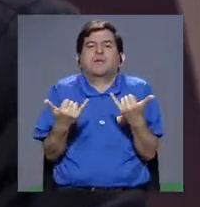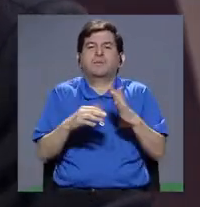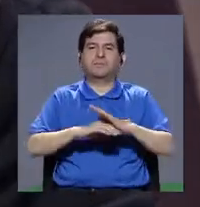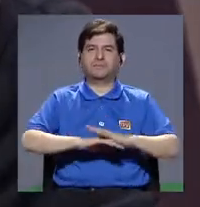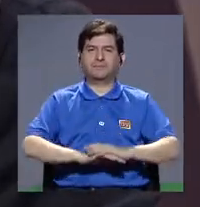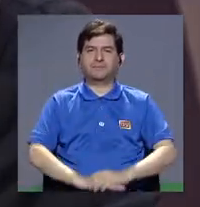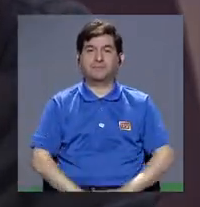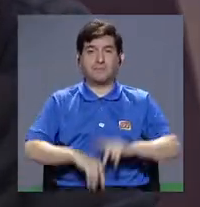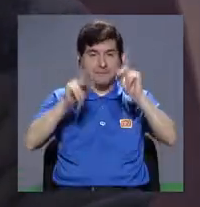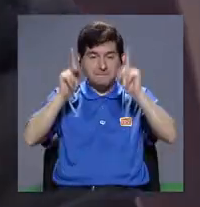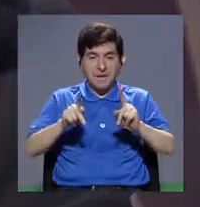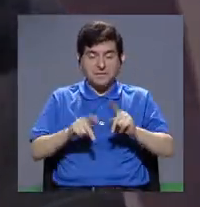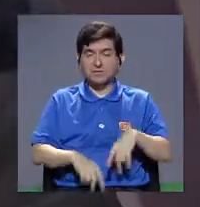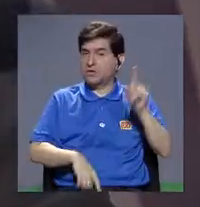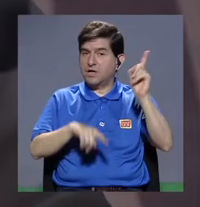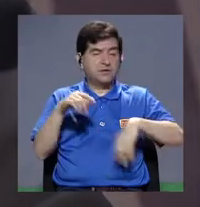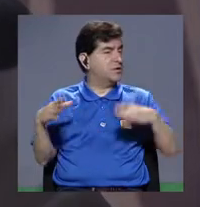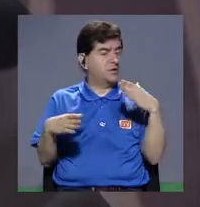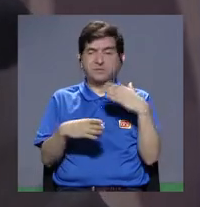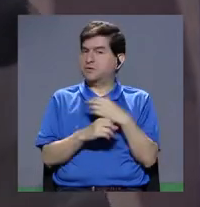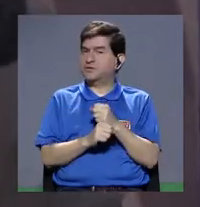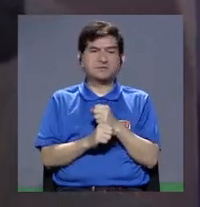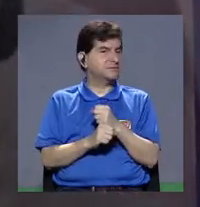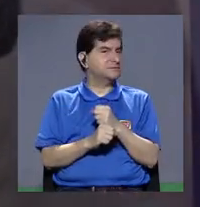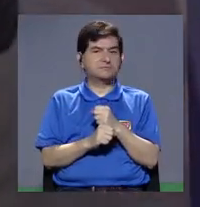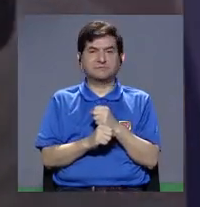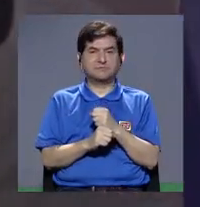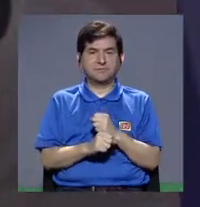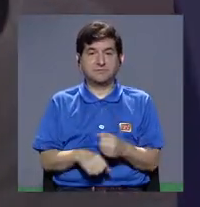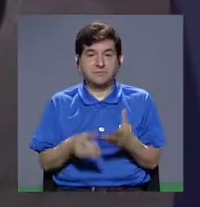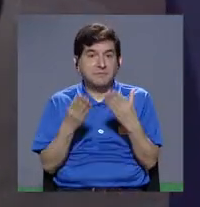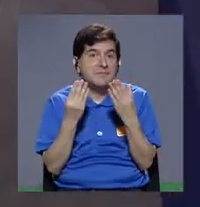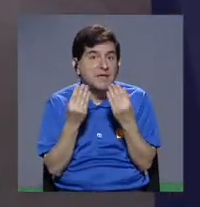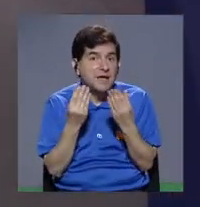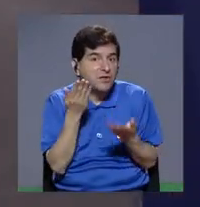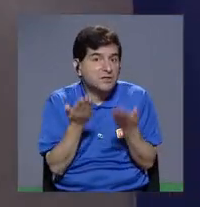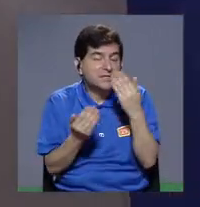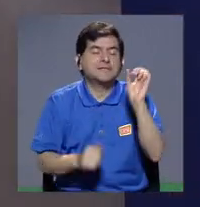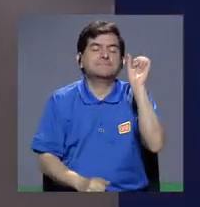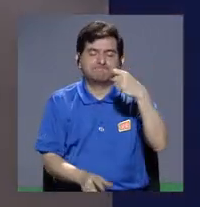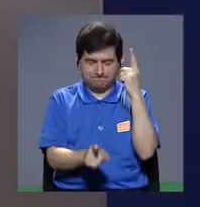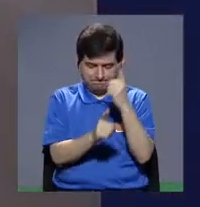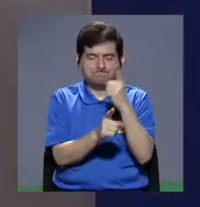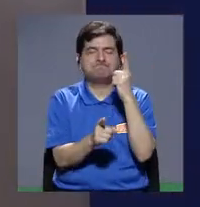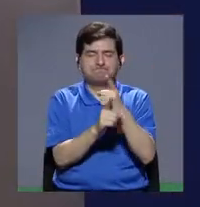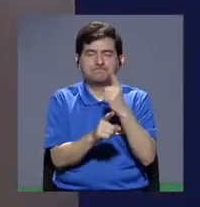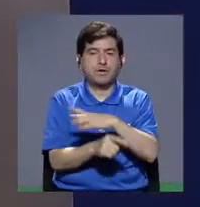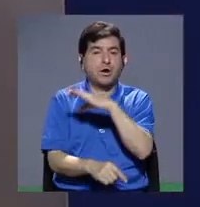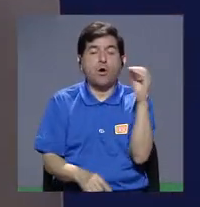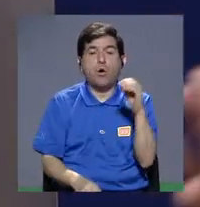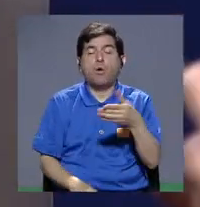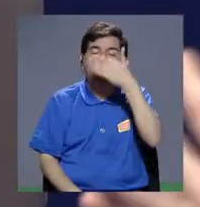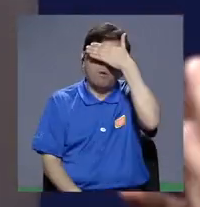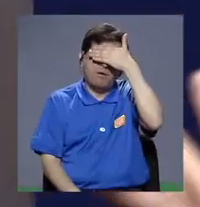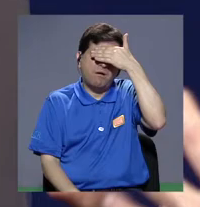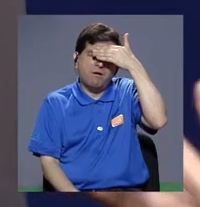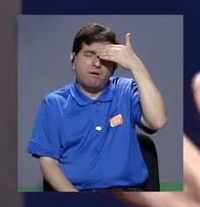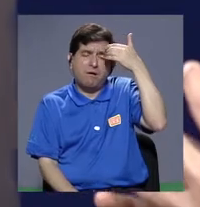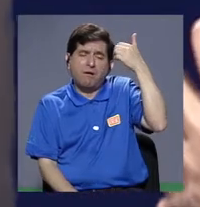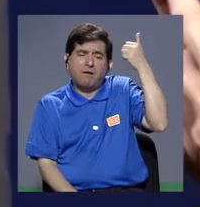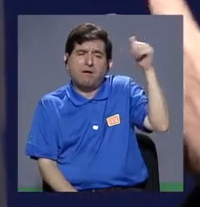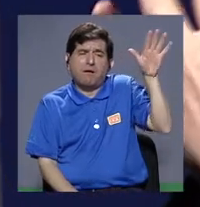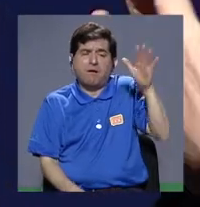eso a gente que ni siquiera lo puede hacer porque le da pavor hacerlo exacto porque el olvido